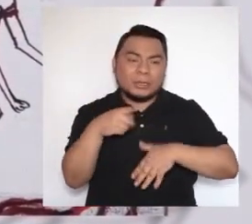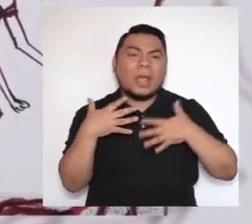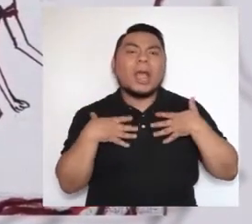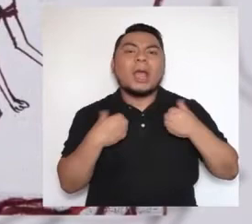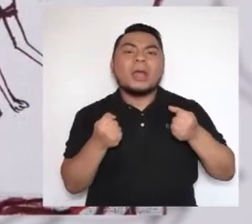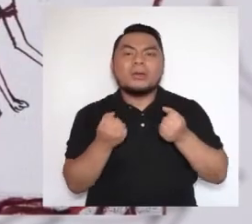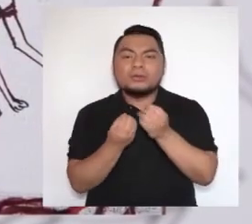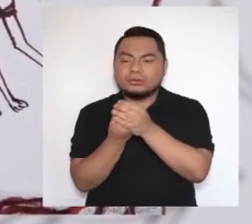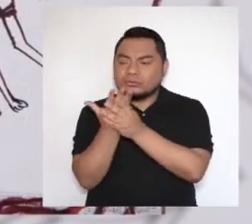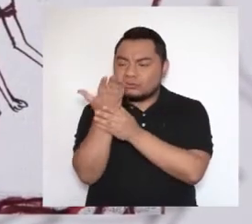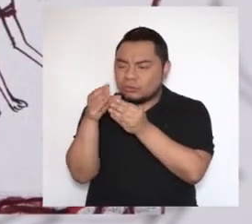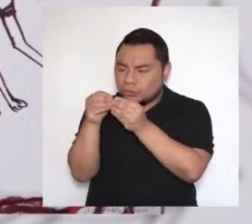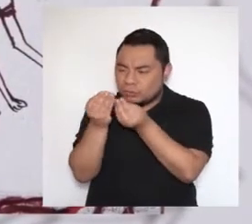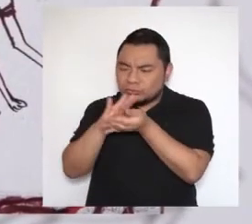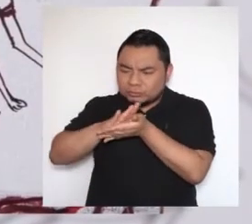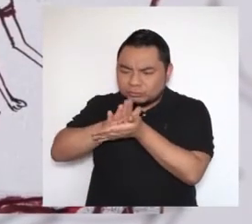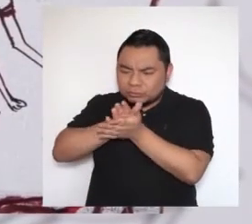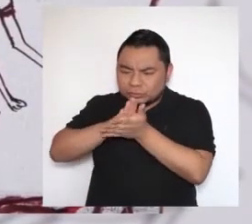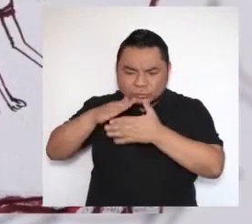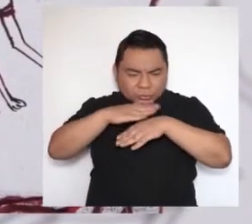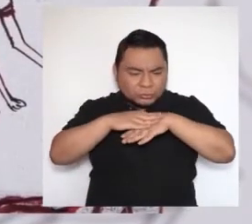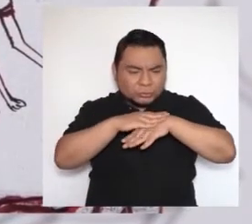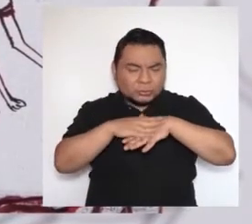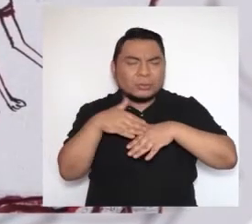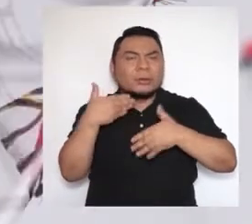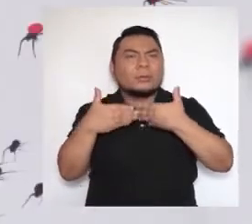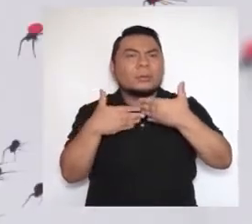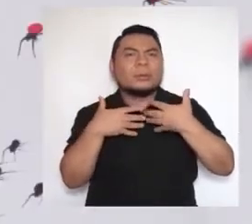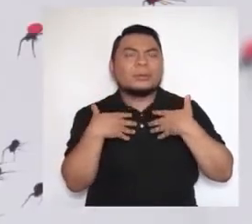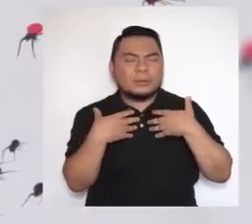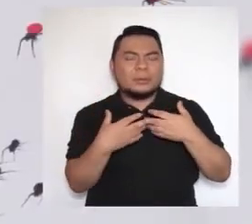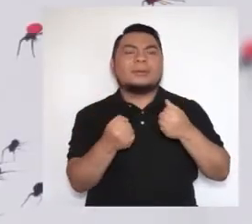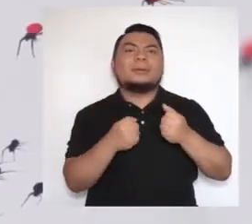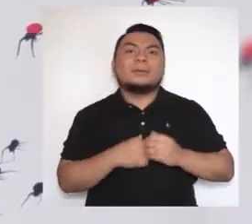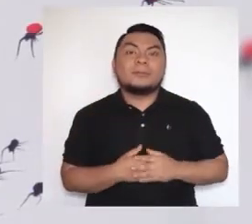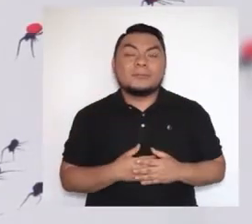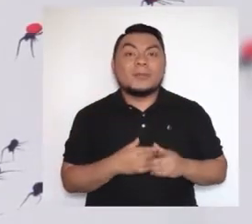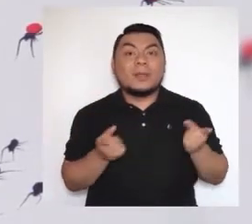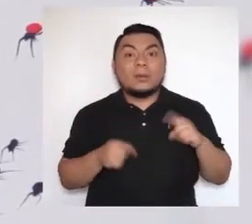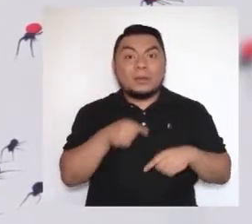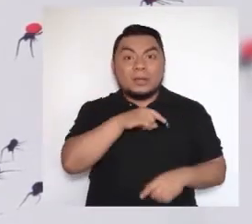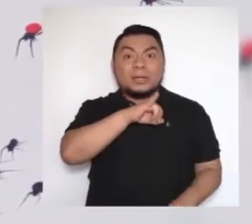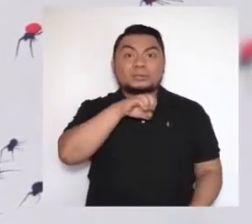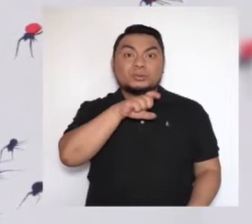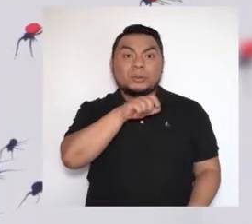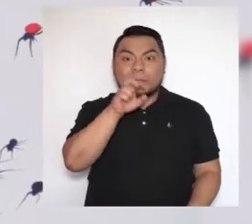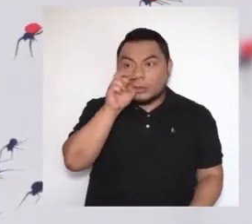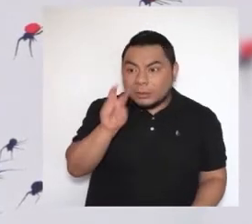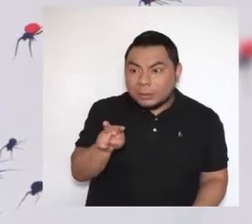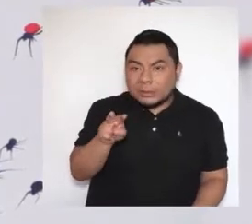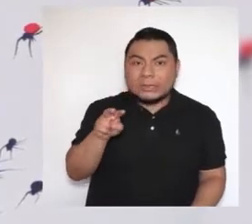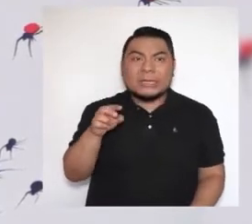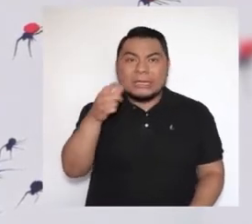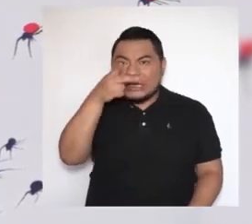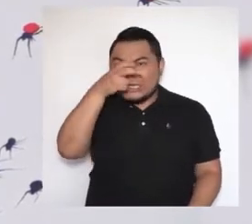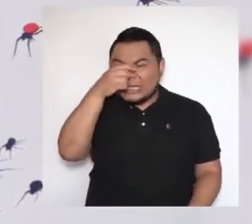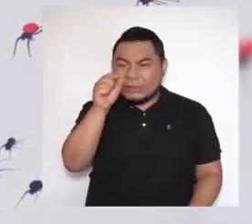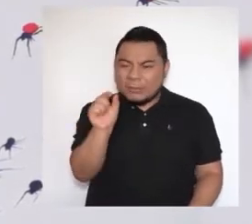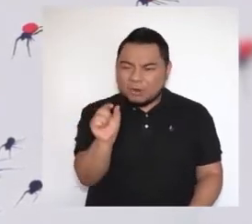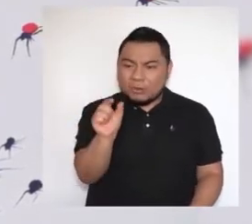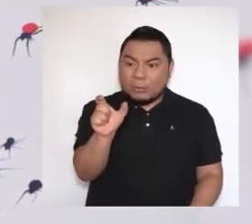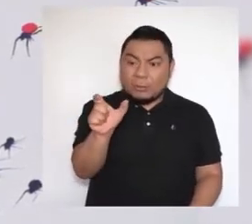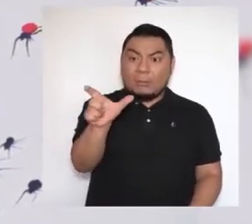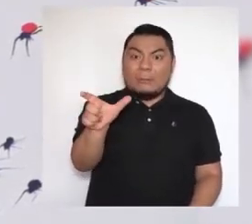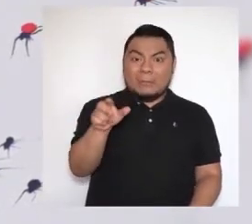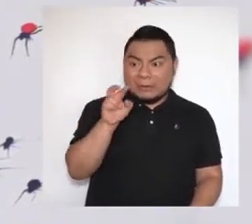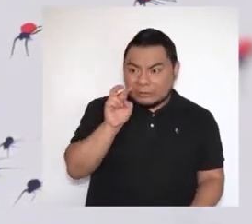Le curaron con la planta de tabaco y sanó pronto. Ahora cuando José Luis ve una hormiga grande, mediana